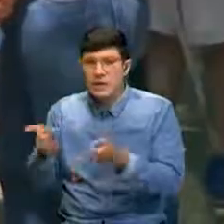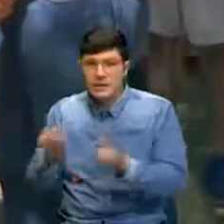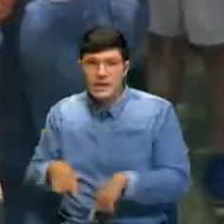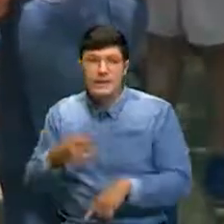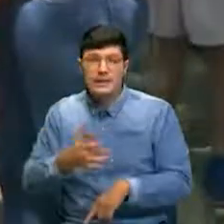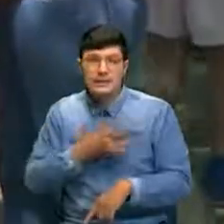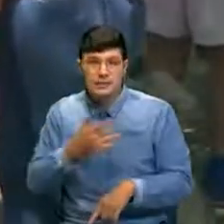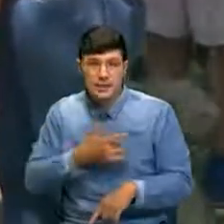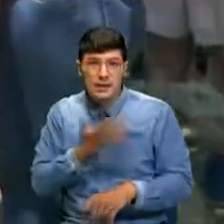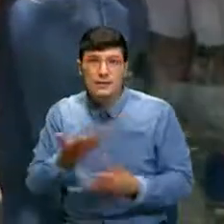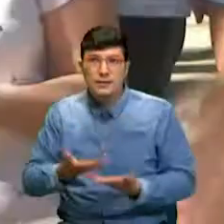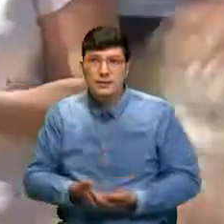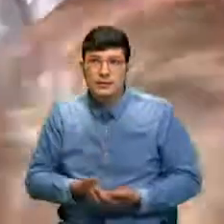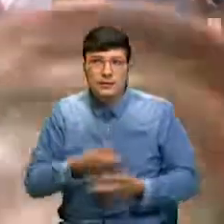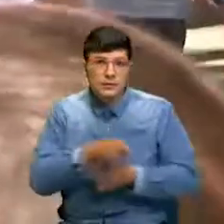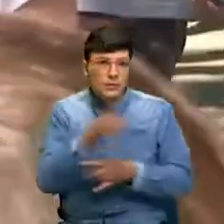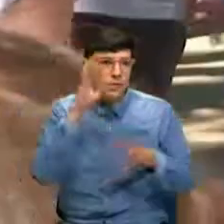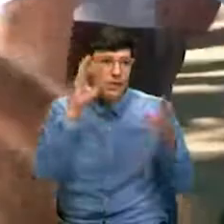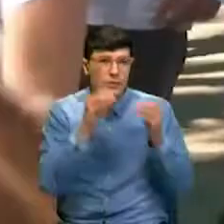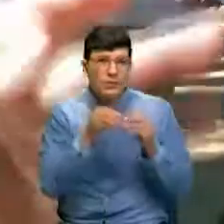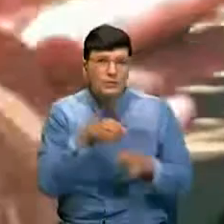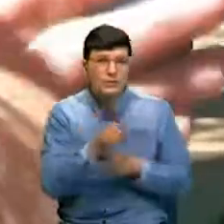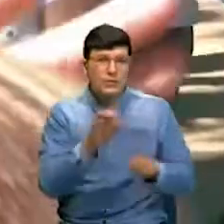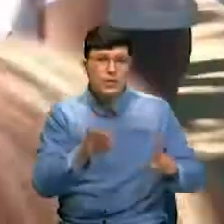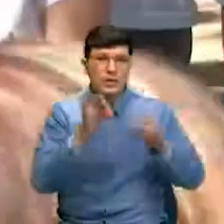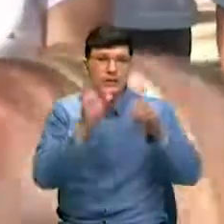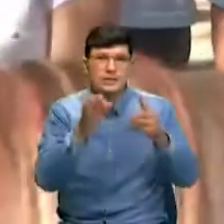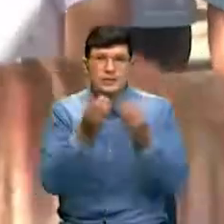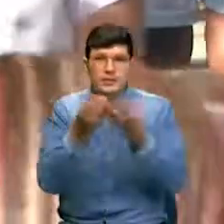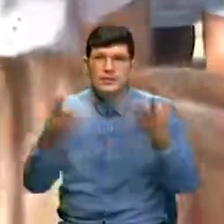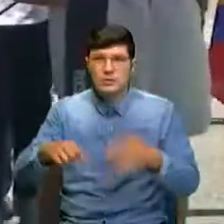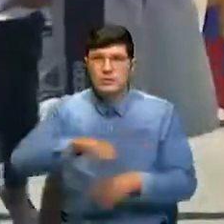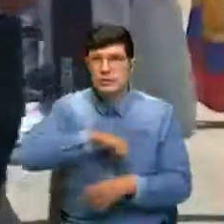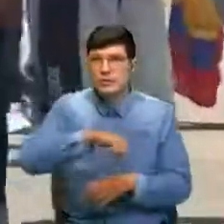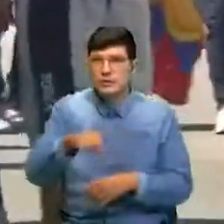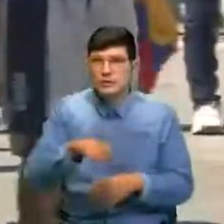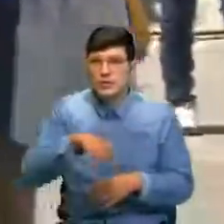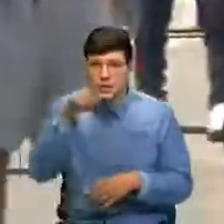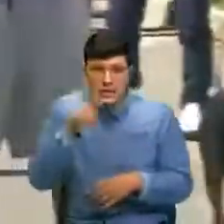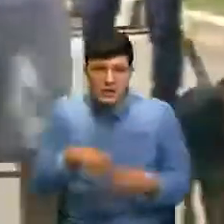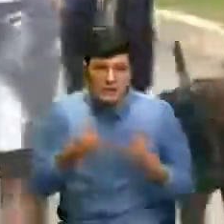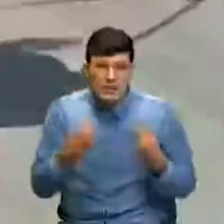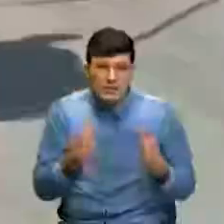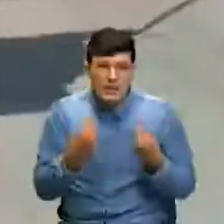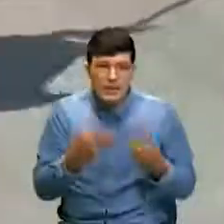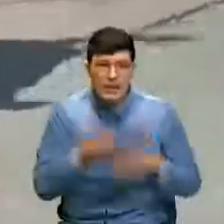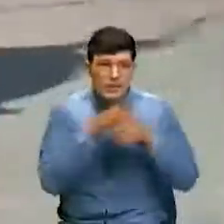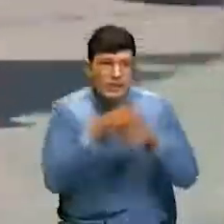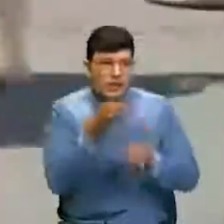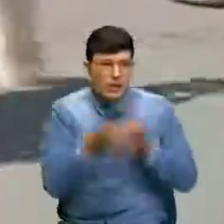municipal ya fue sancionado. Este garantizará muchos derechos y deberes para la protección y tenencia de animales.